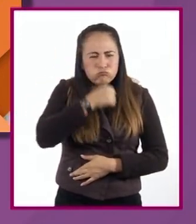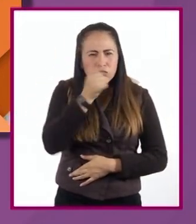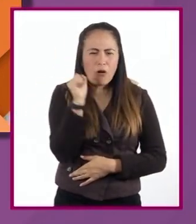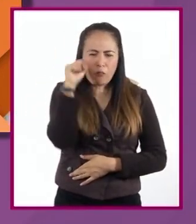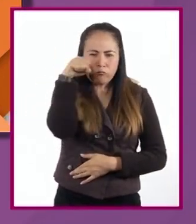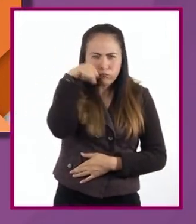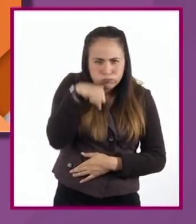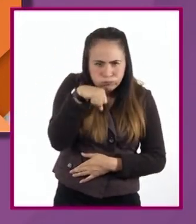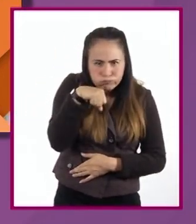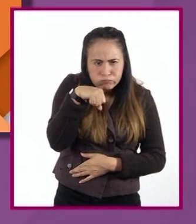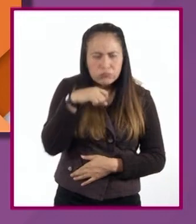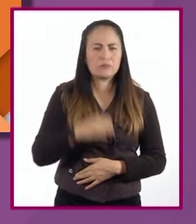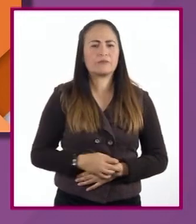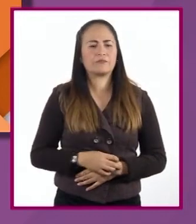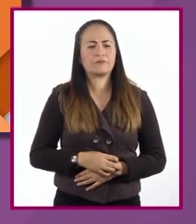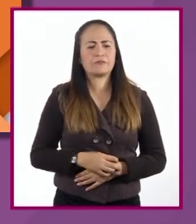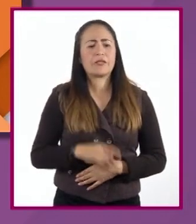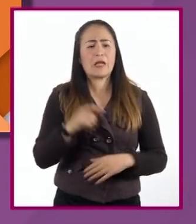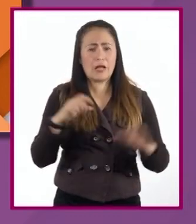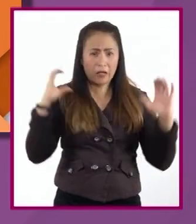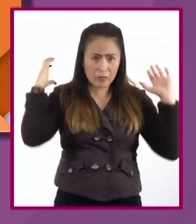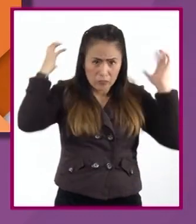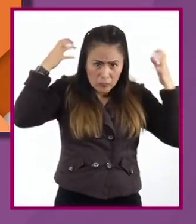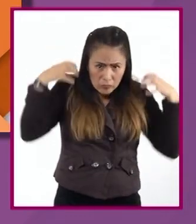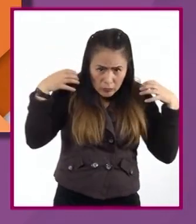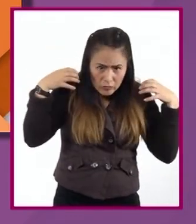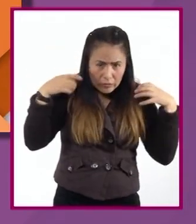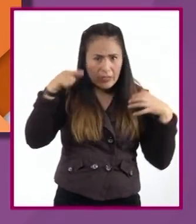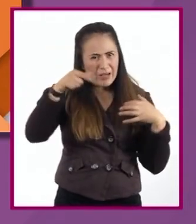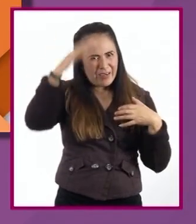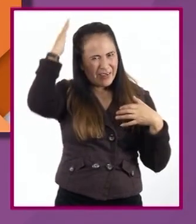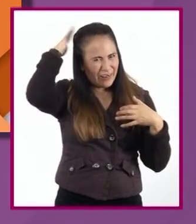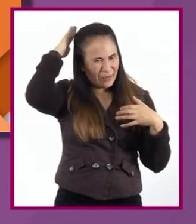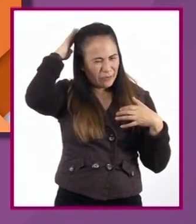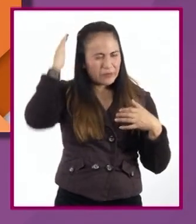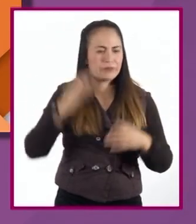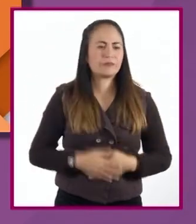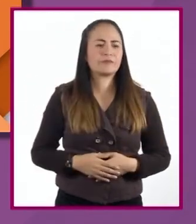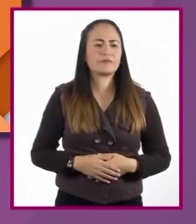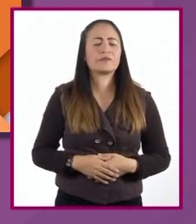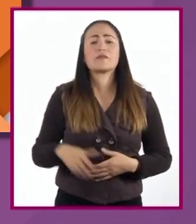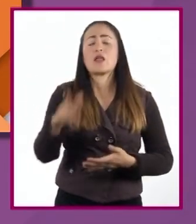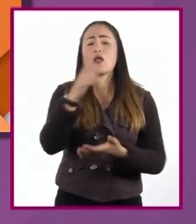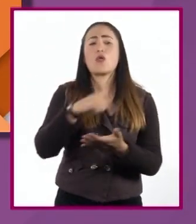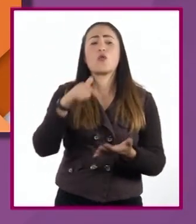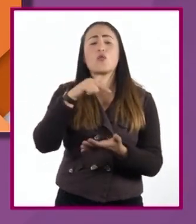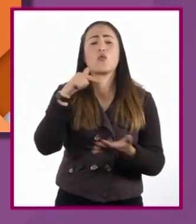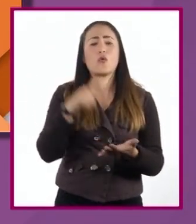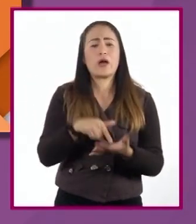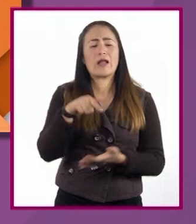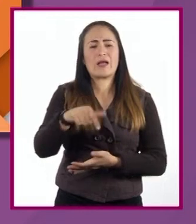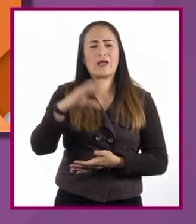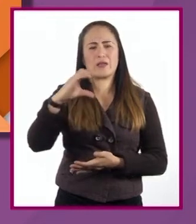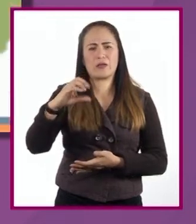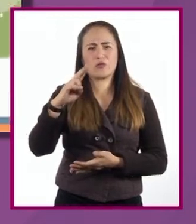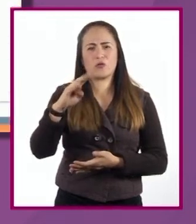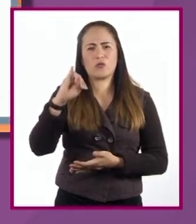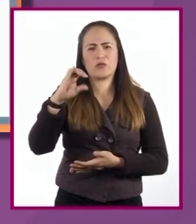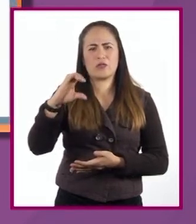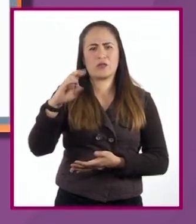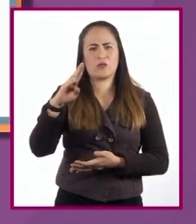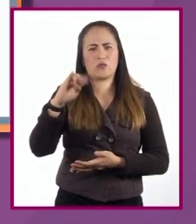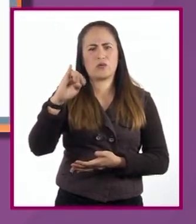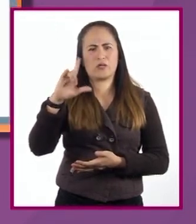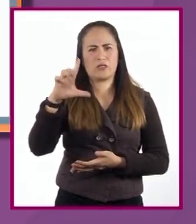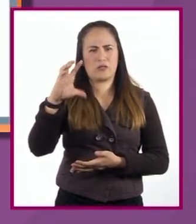encorvado y sedente, que lleva un enorme brasero sobre la cabeza. Cuicuilco es una de las zonas arqueológicas más importantes